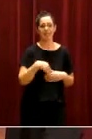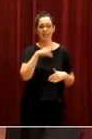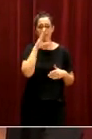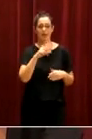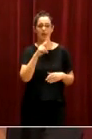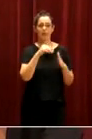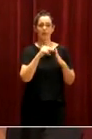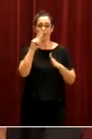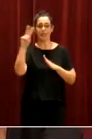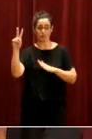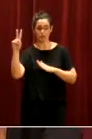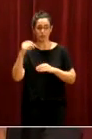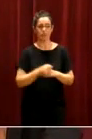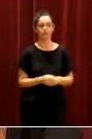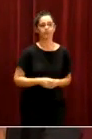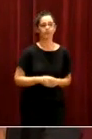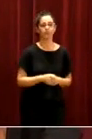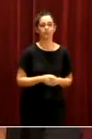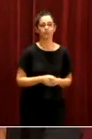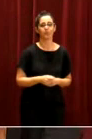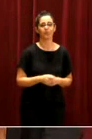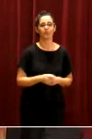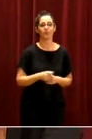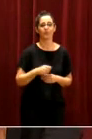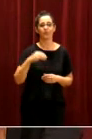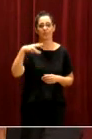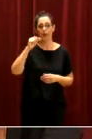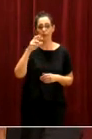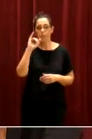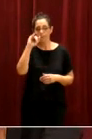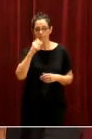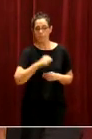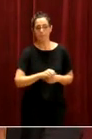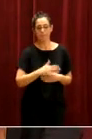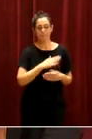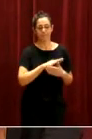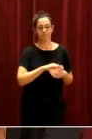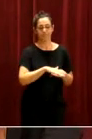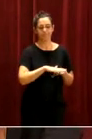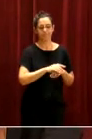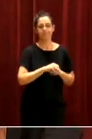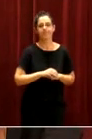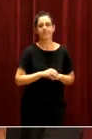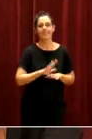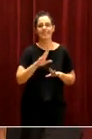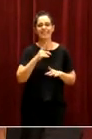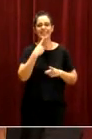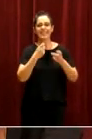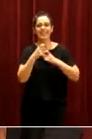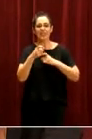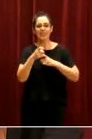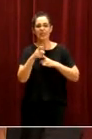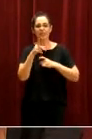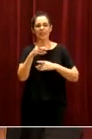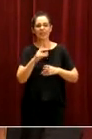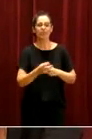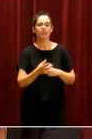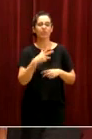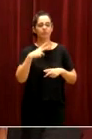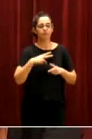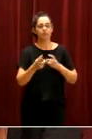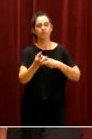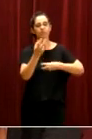Popular, Virginia Mari, desde aquí mis más afectuosas condolencias a familiares y amigos, solicitó al Ejecutivo que se permitiera la rehabilitación